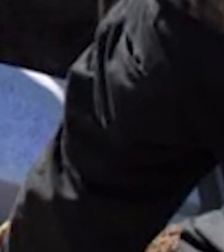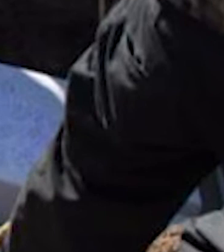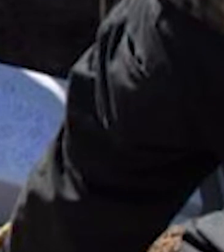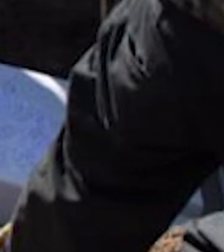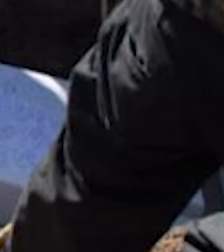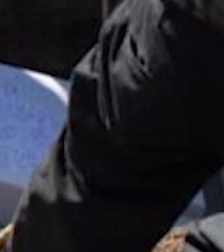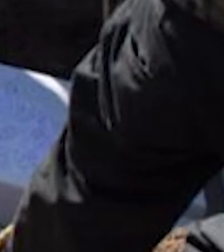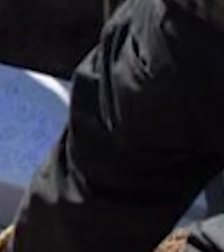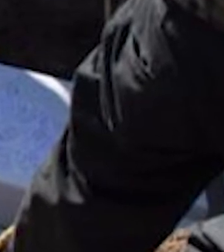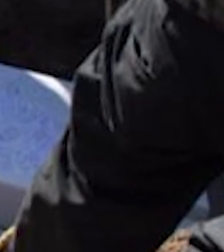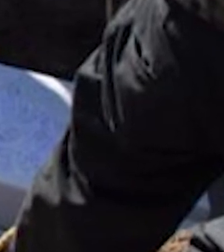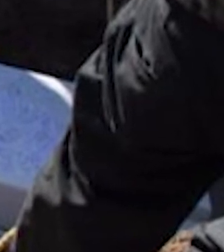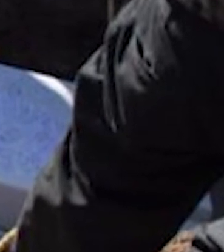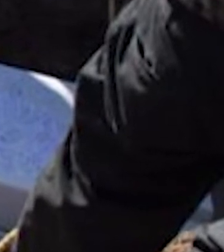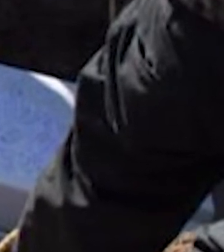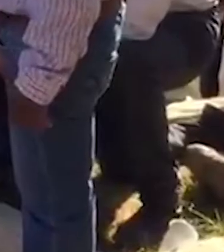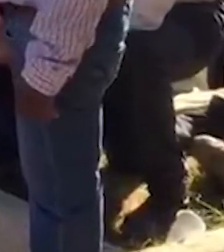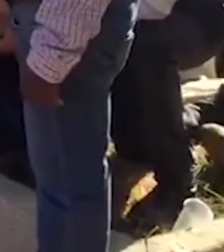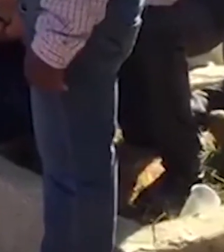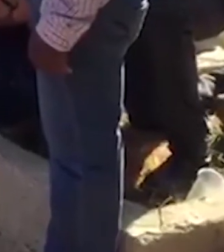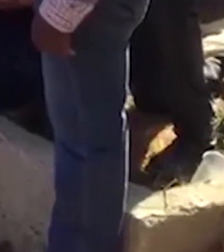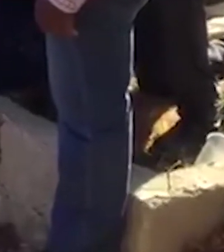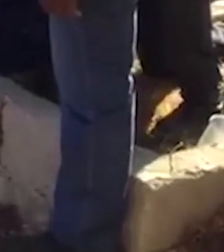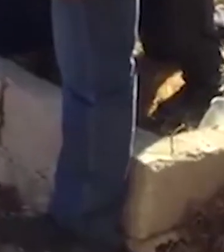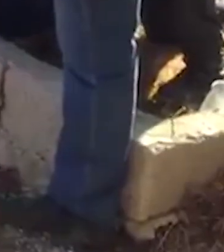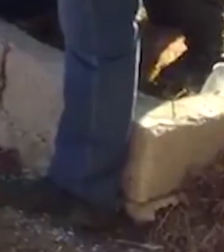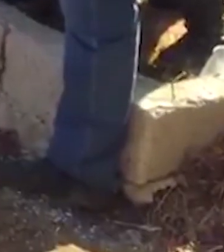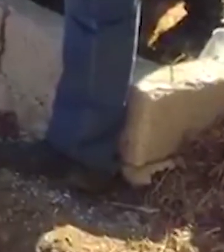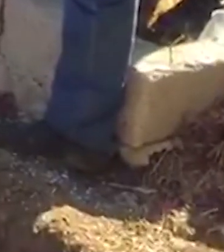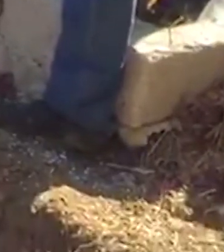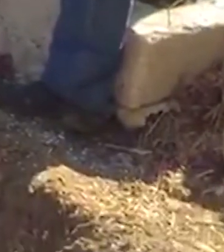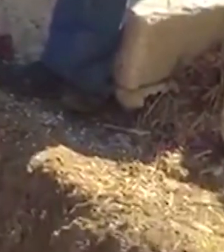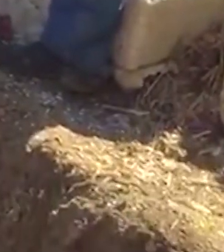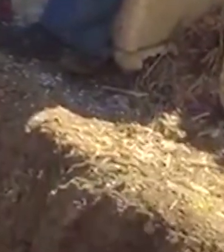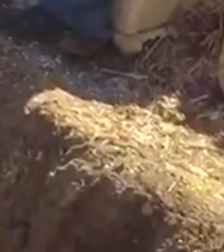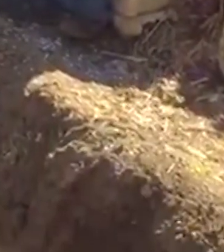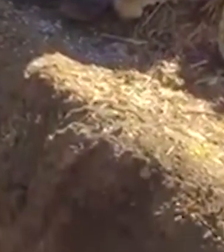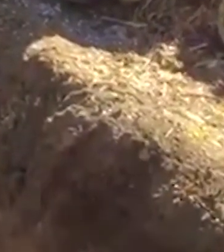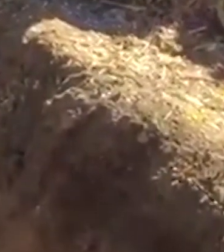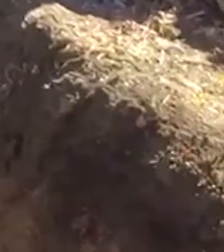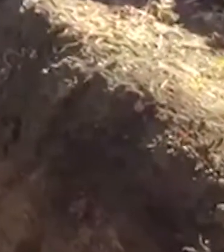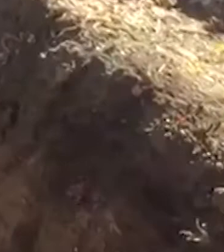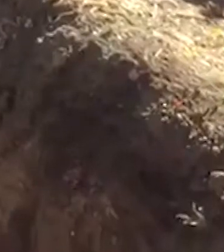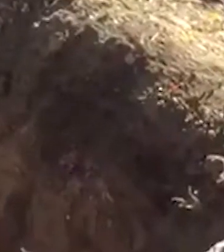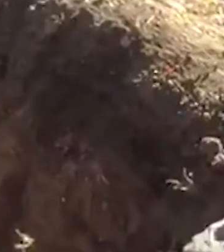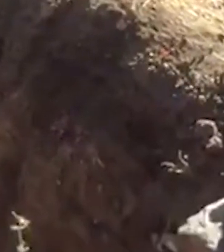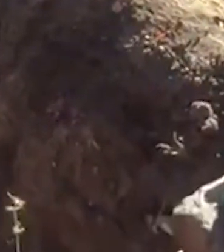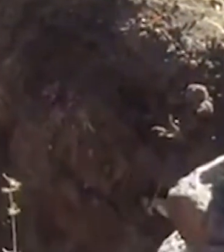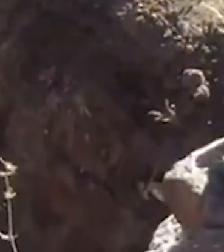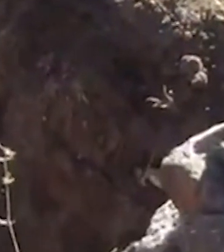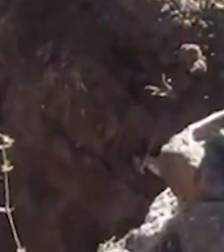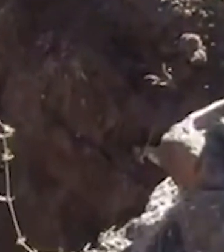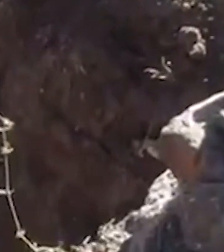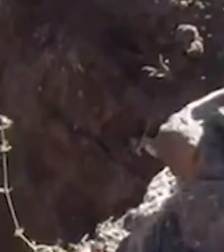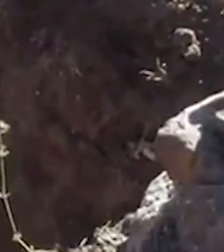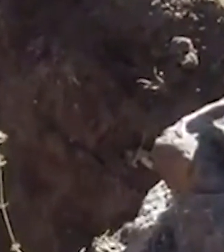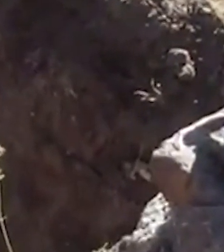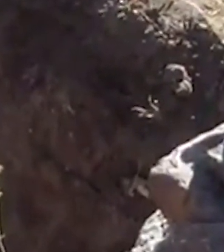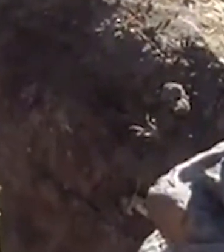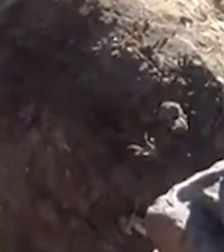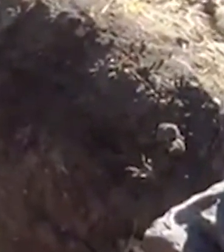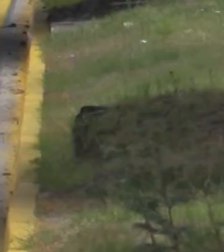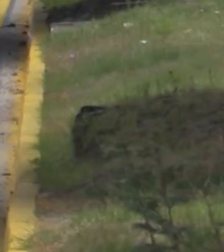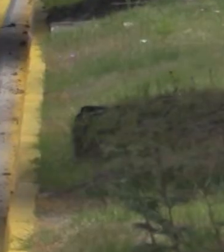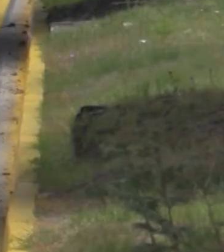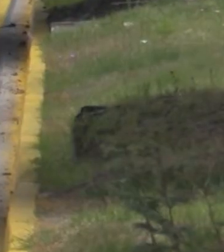del juez elementos ministeriales y policías que intervinieron en la detención y liberación de yamil n presunto responsable de la muerte de juan